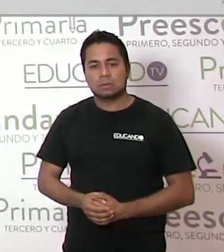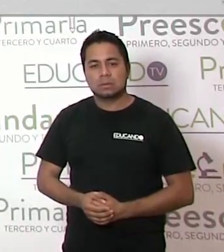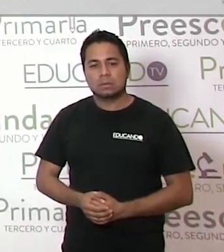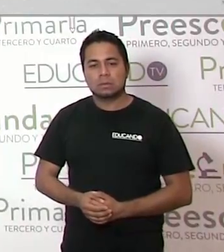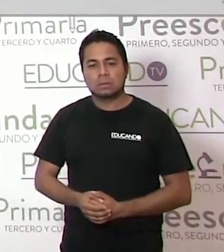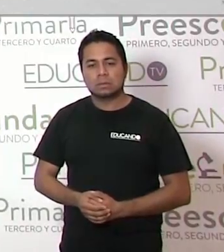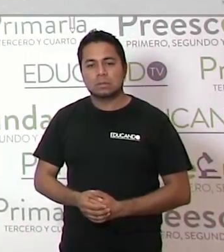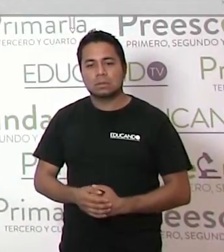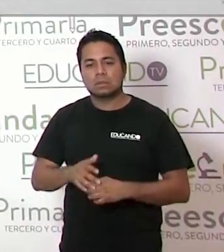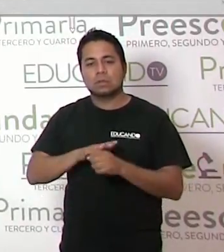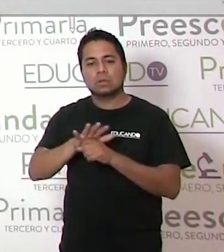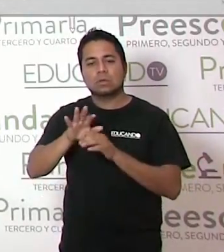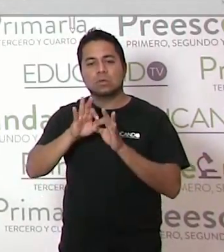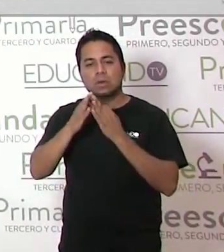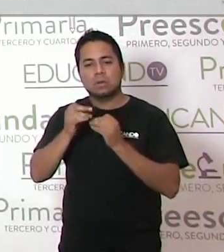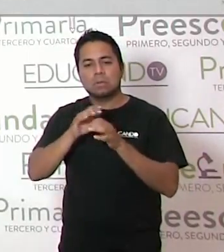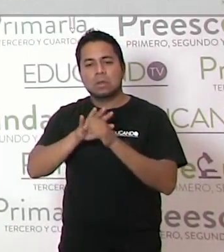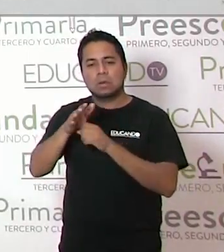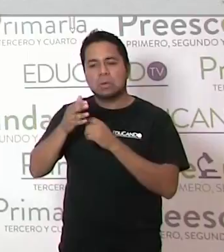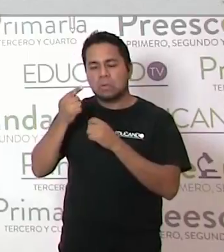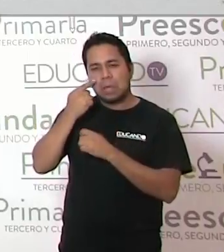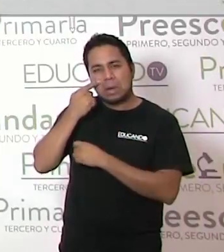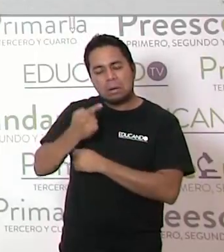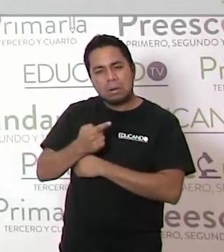¿Qué figura es? ¿Qué figura ves?